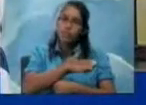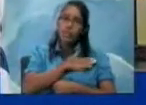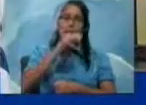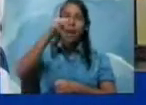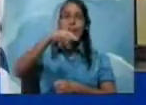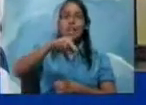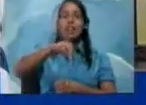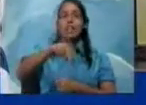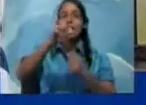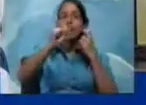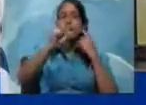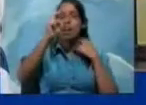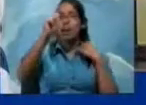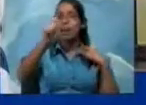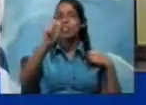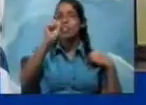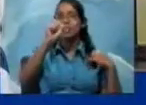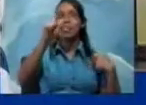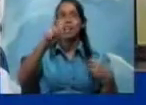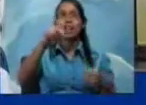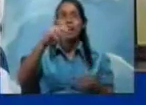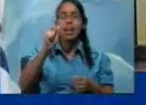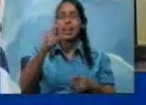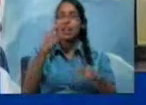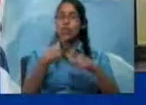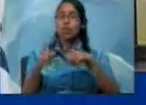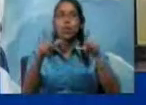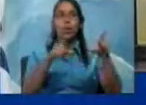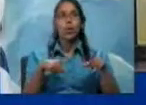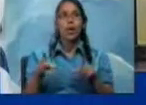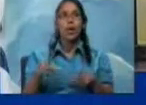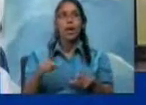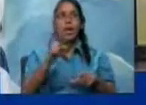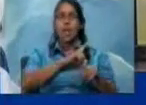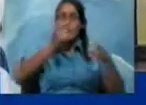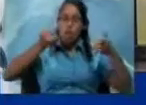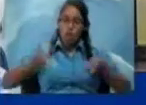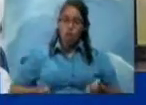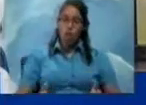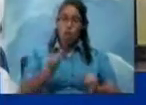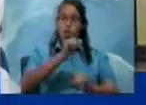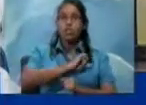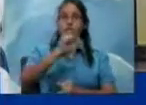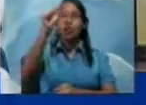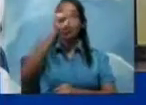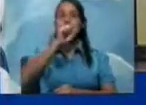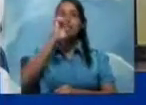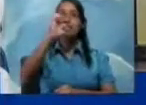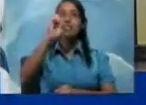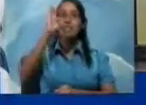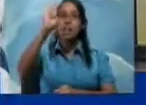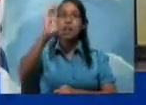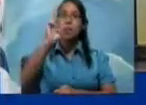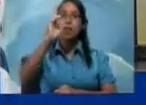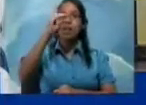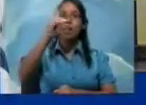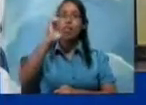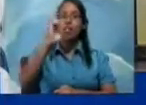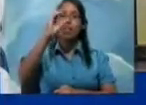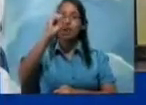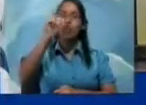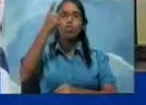Natanael el de caná de Galilea los hijos de zebedeo y otros